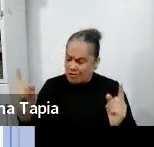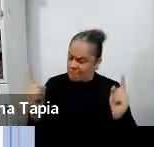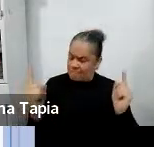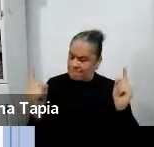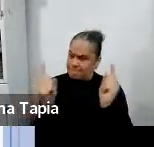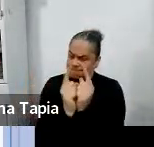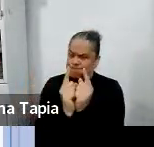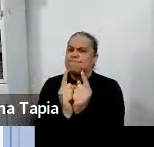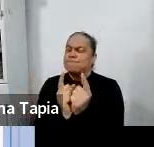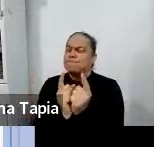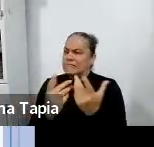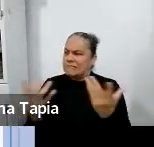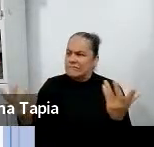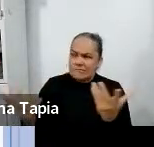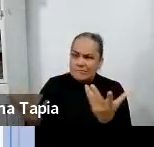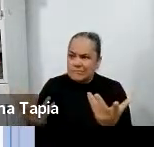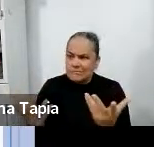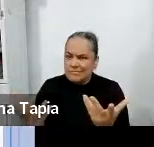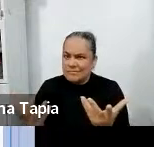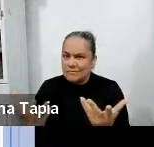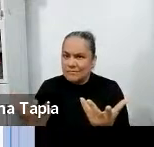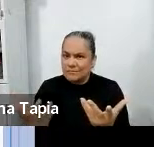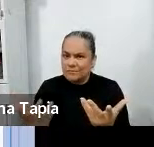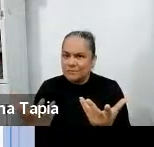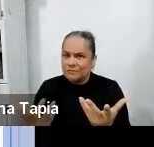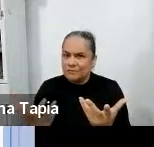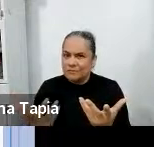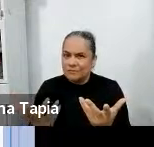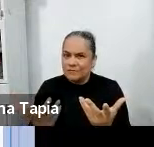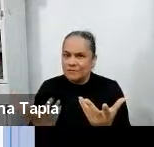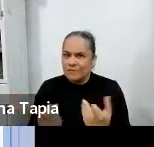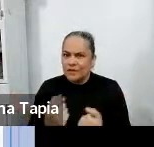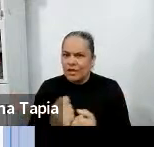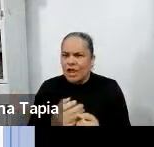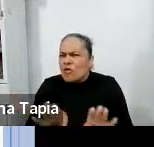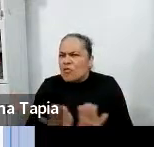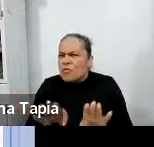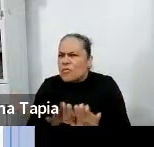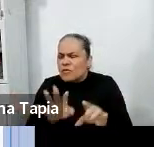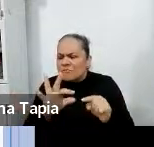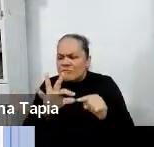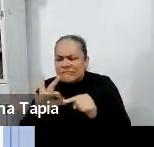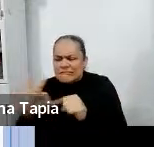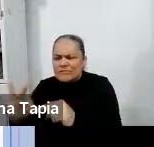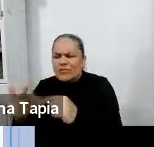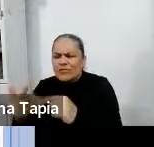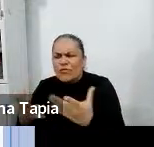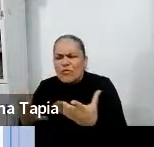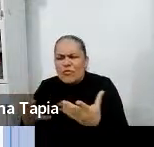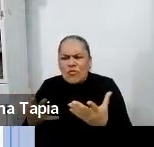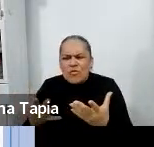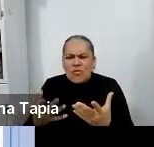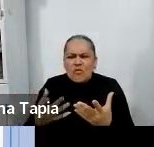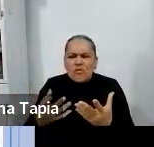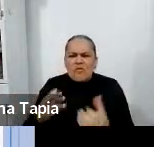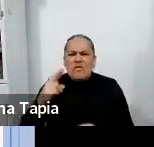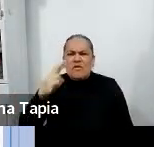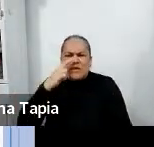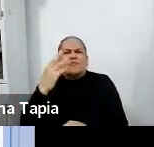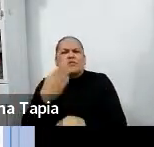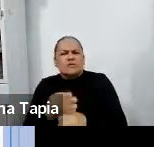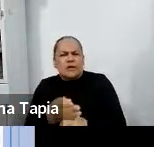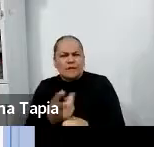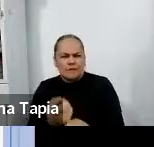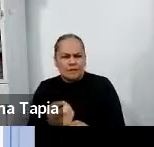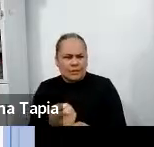¿Qué nos genera? Pues yo como anfitrión, ¿qué me genera la visita, el